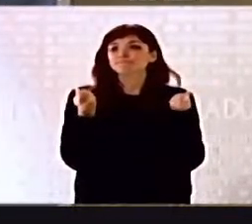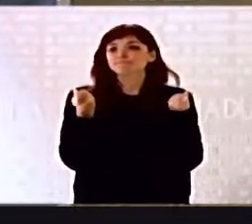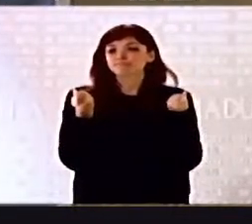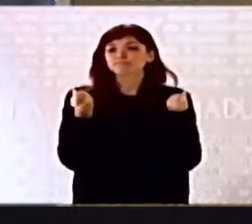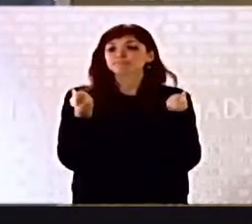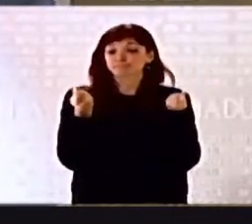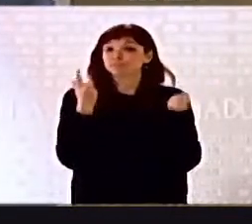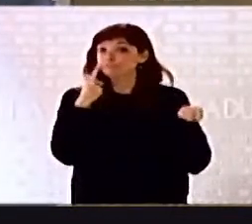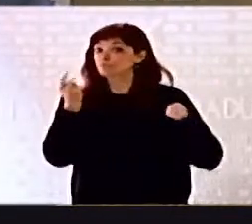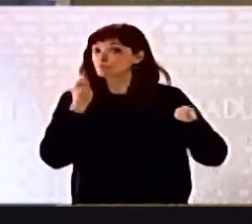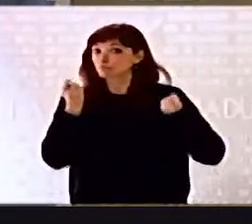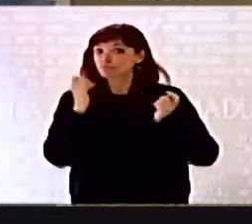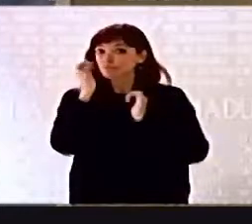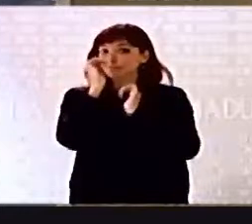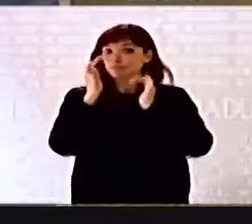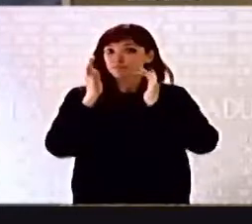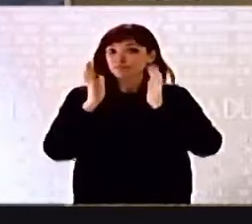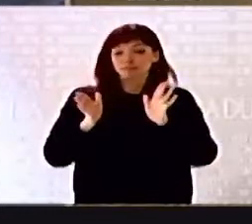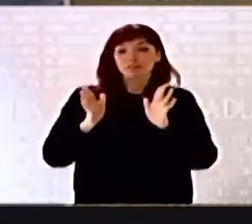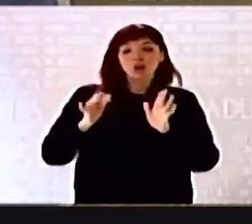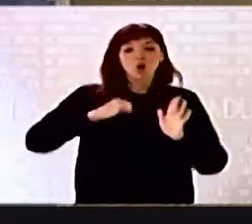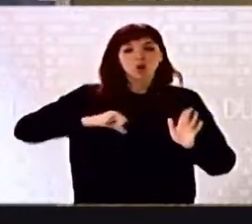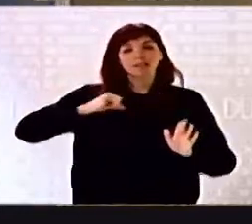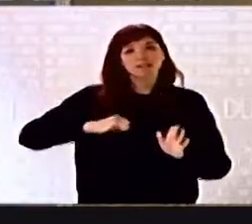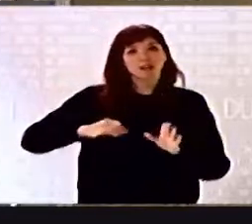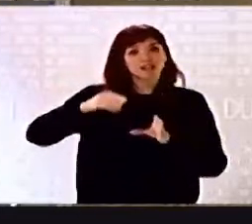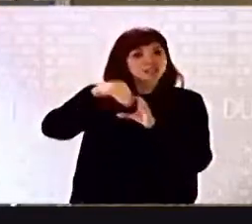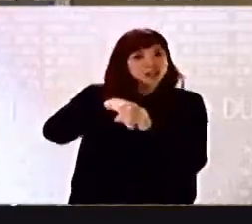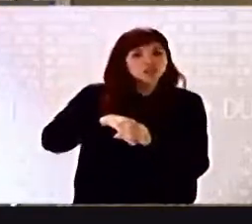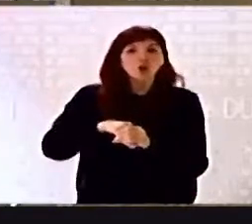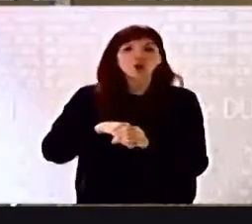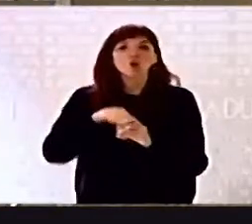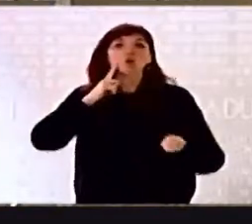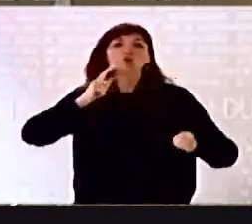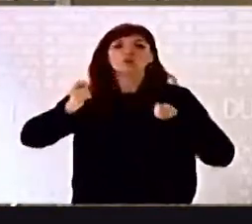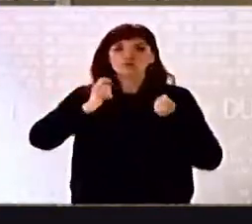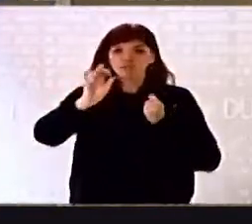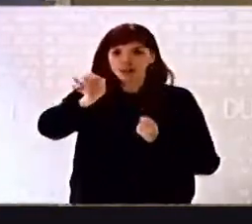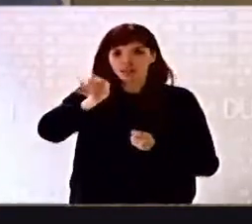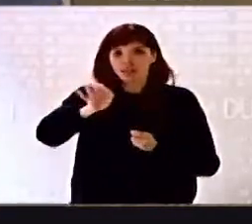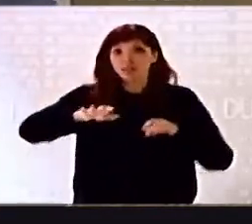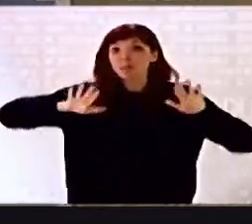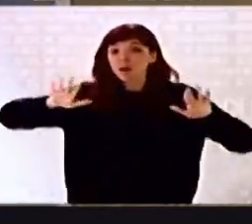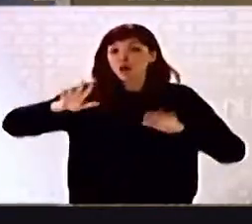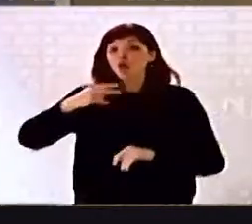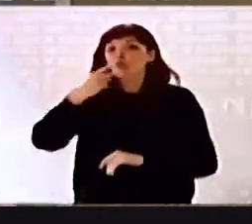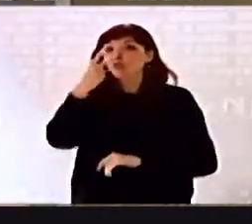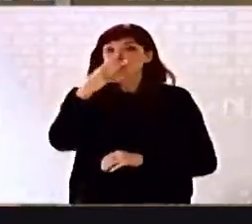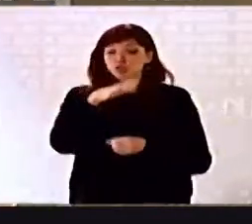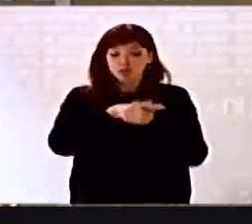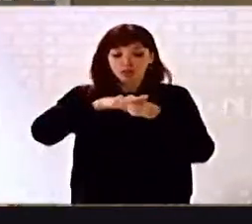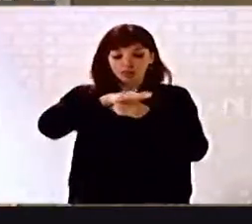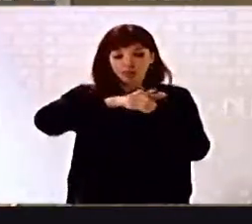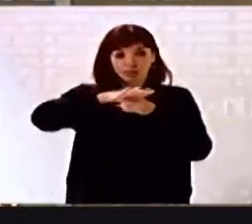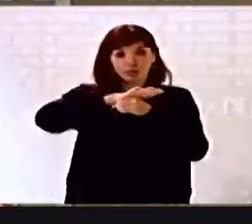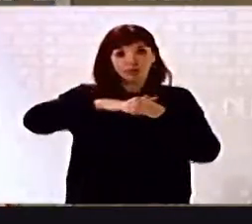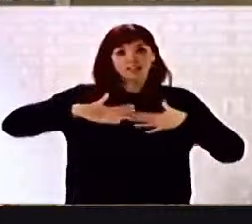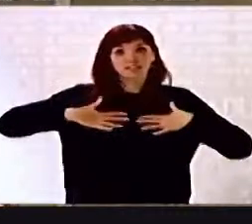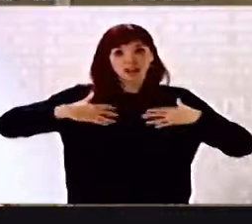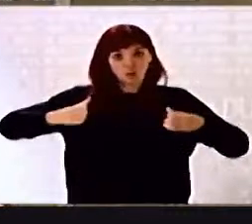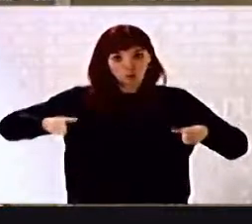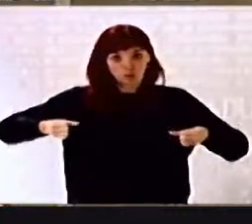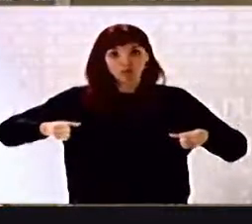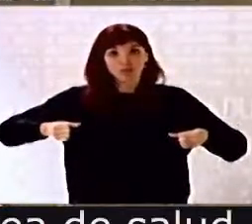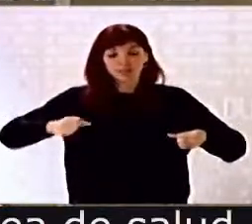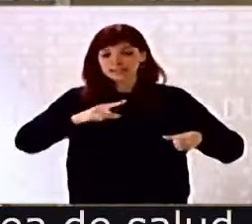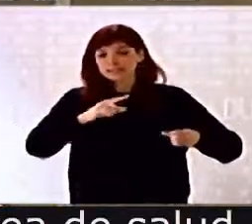la presión asistencial dentro de los hospitales, pero hay dos áreas de salud que empiezan